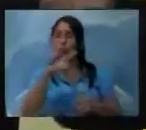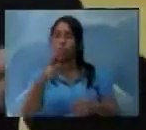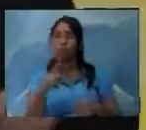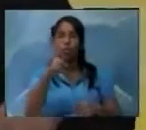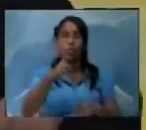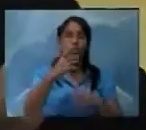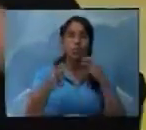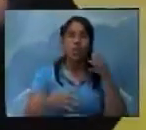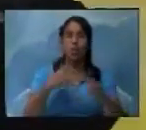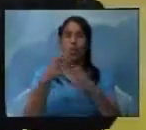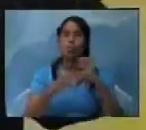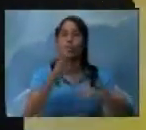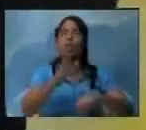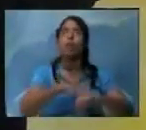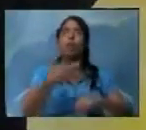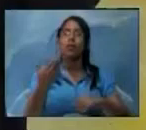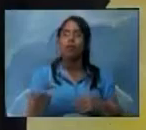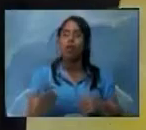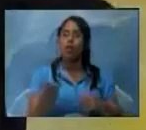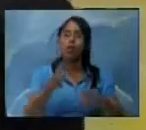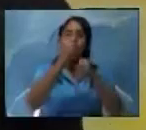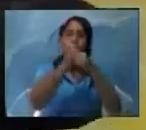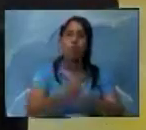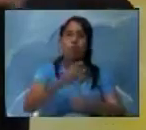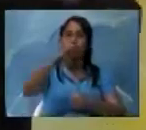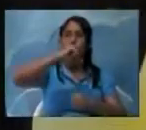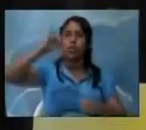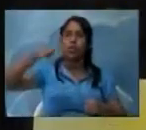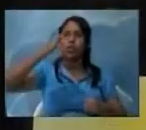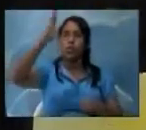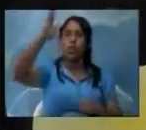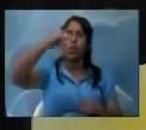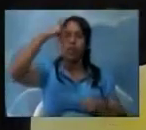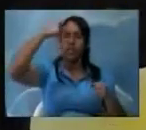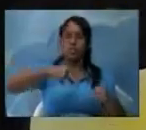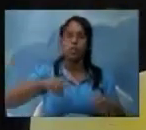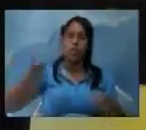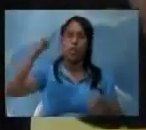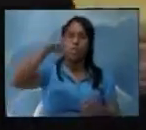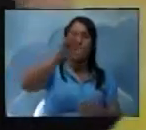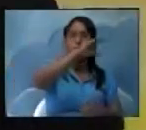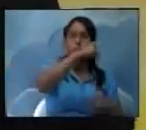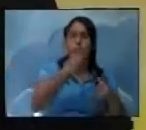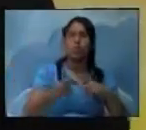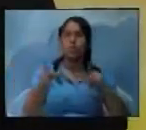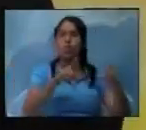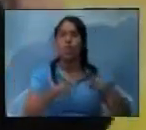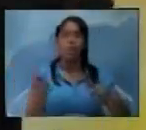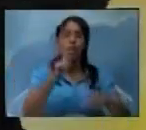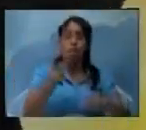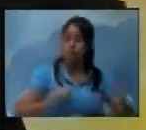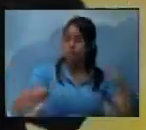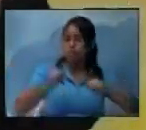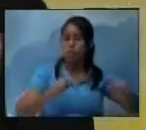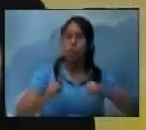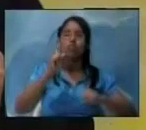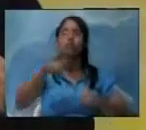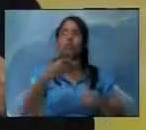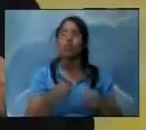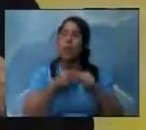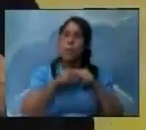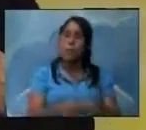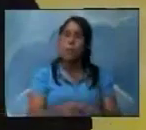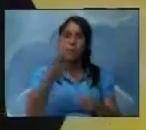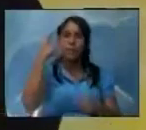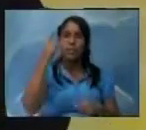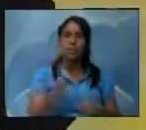usted no se angustie, porque los que confiamos en Jehová somos como el monte de Sión, que no se mueve, sino que